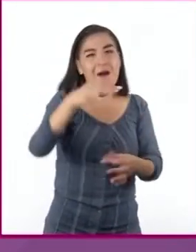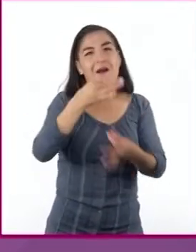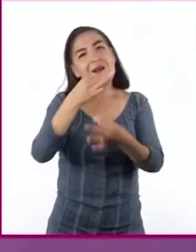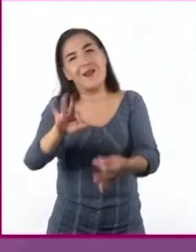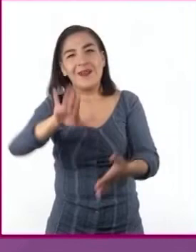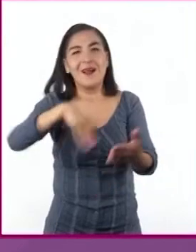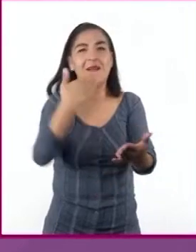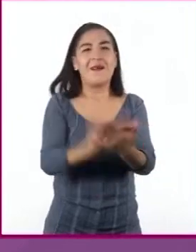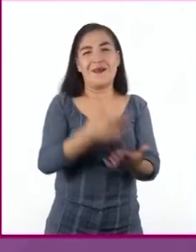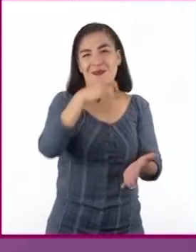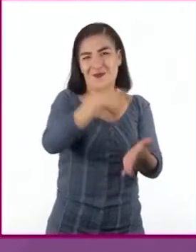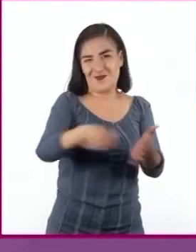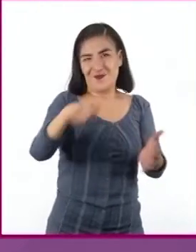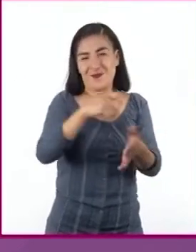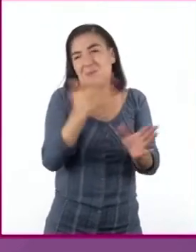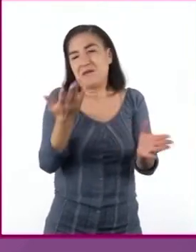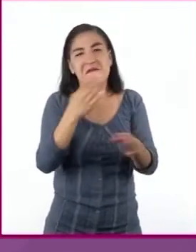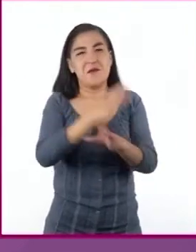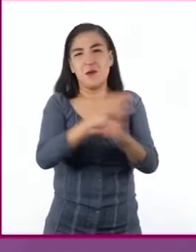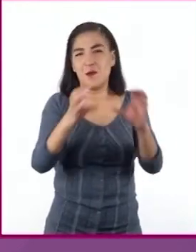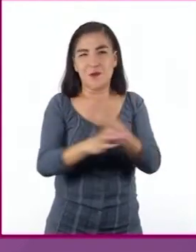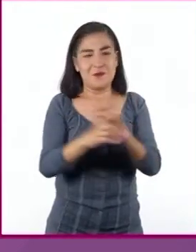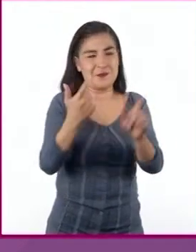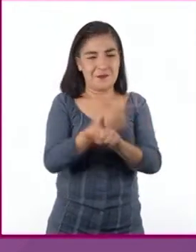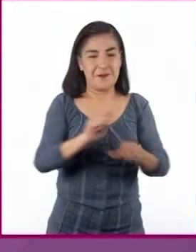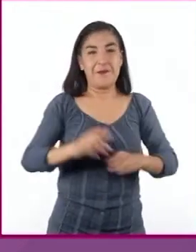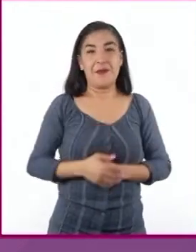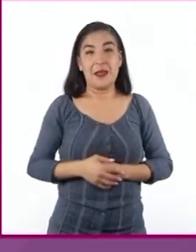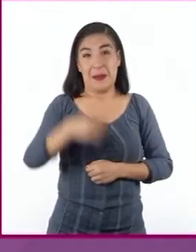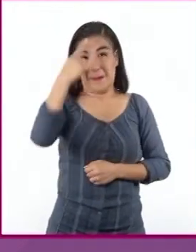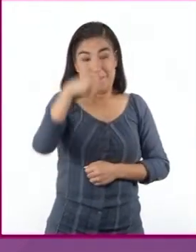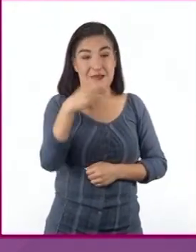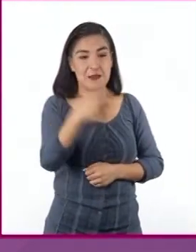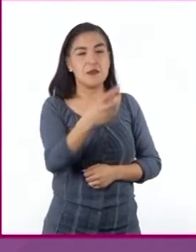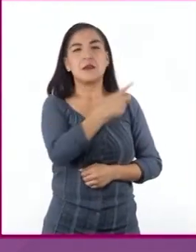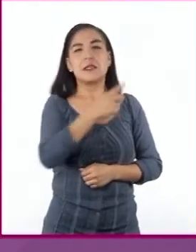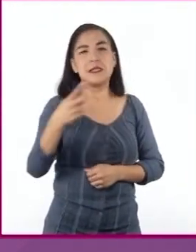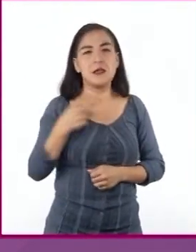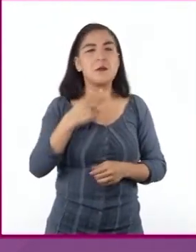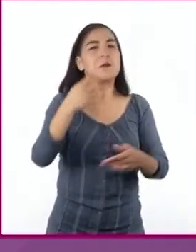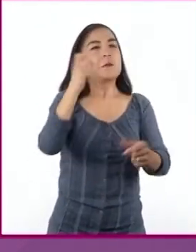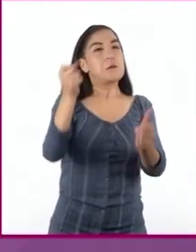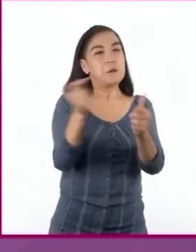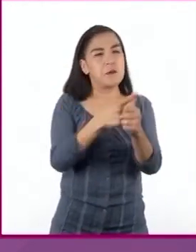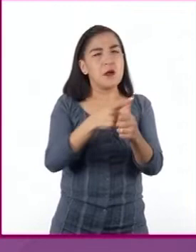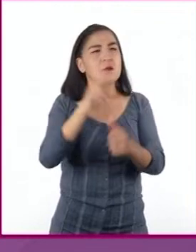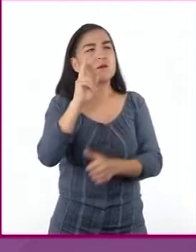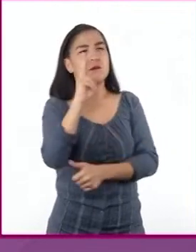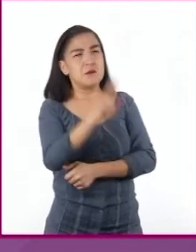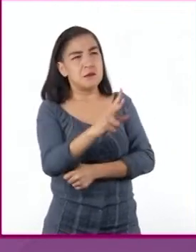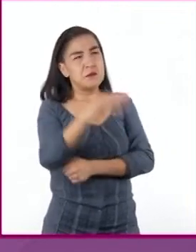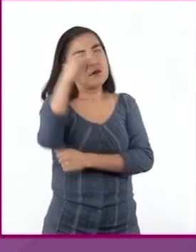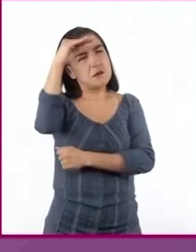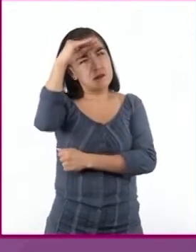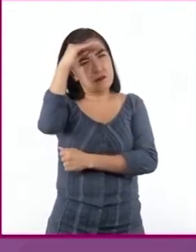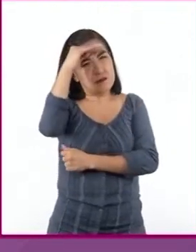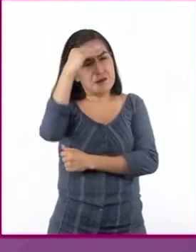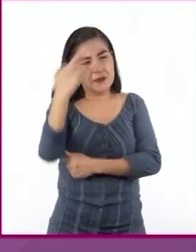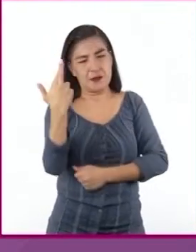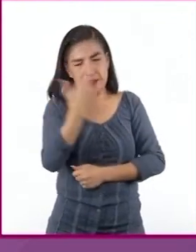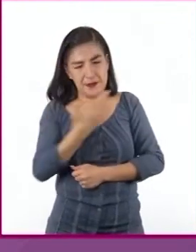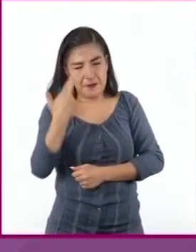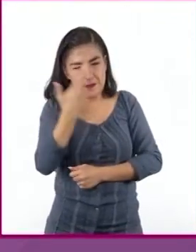un determinado producto. Para ello, vamos a observar, escuchar y analizar todo lo que nos